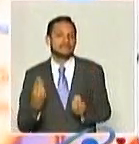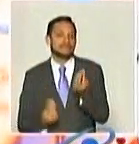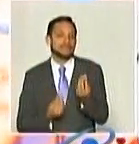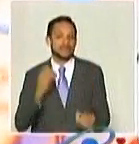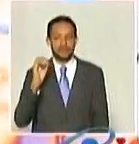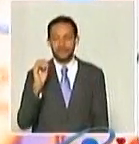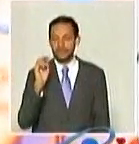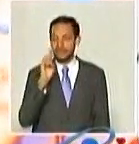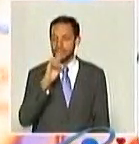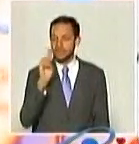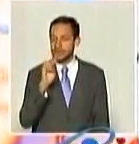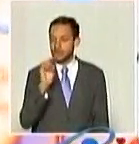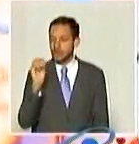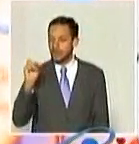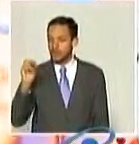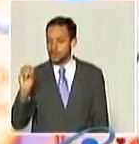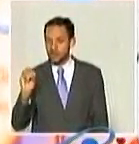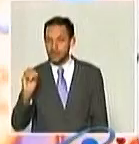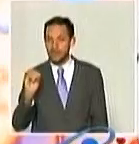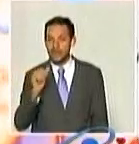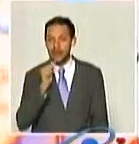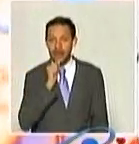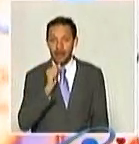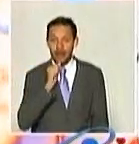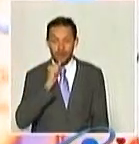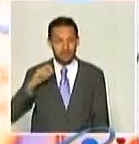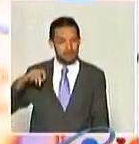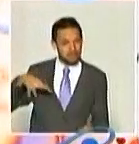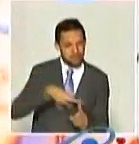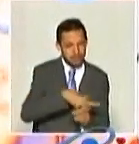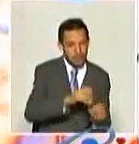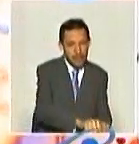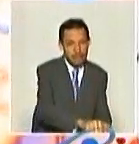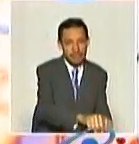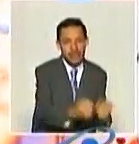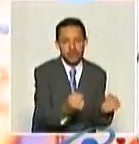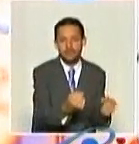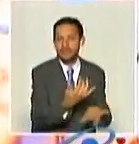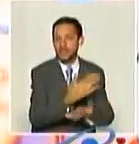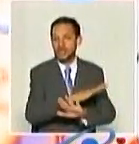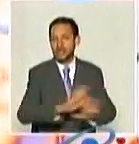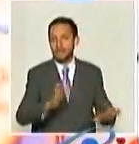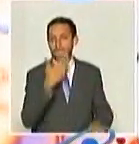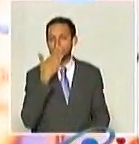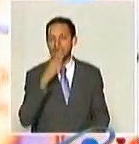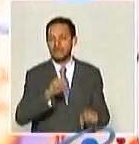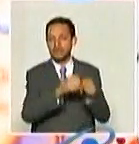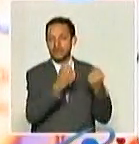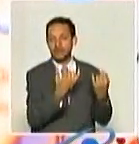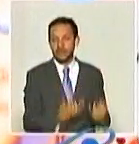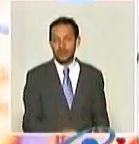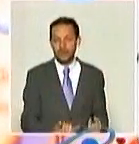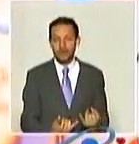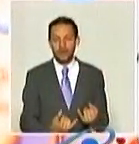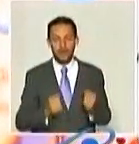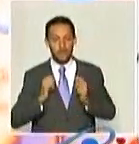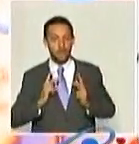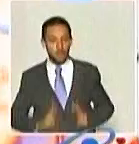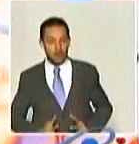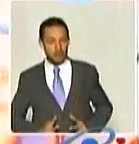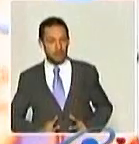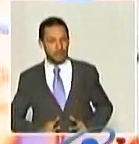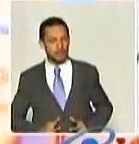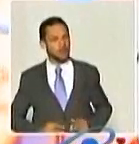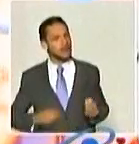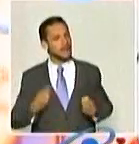al penetrar al agua, oxida la membrana celular de este microorganismo y lo mata. En el cuerpo humano va